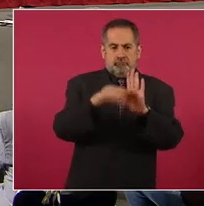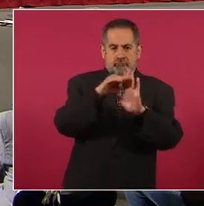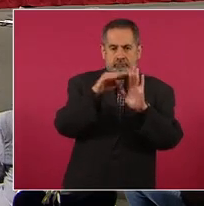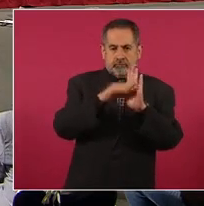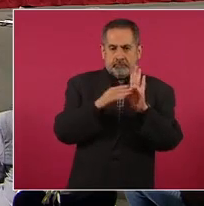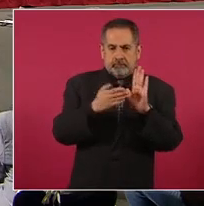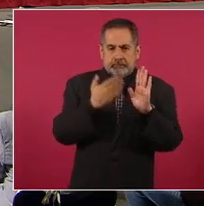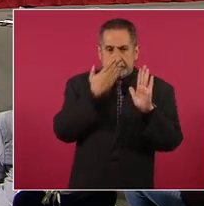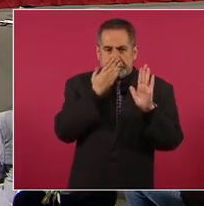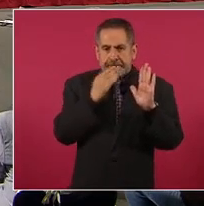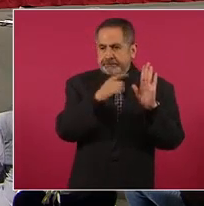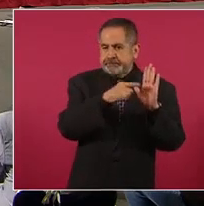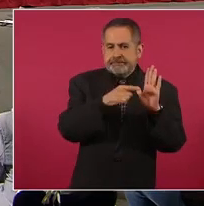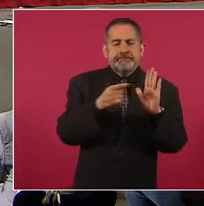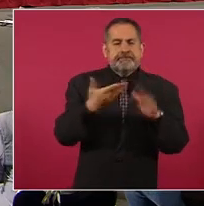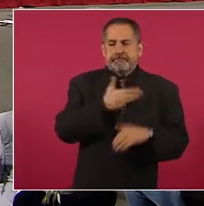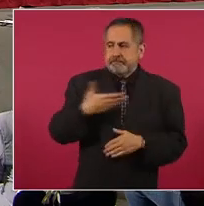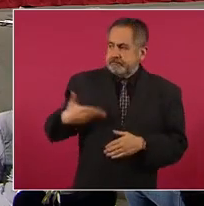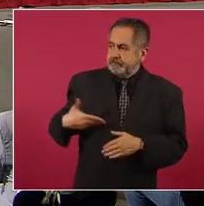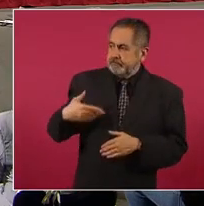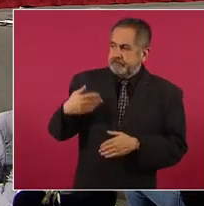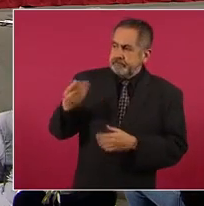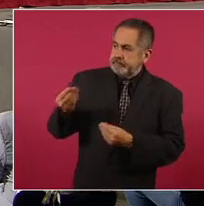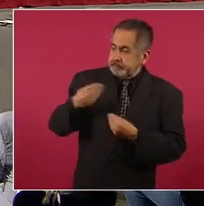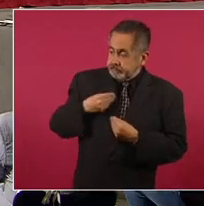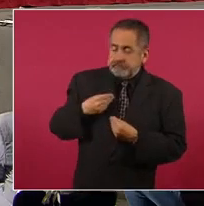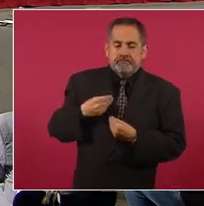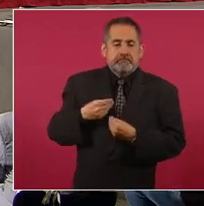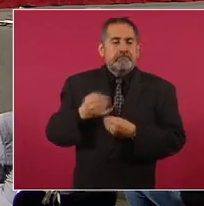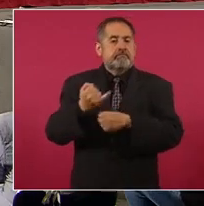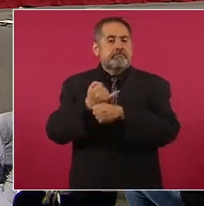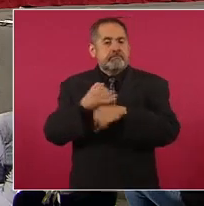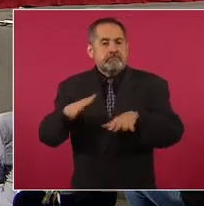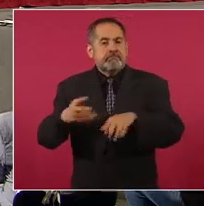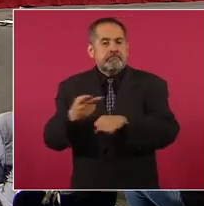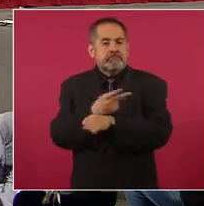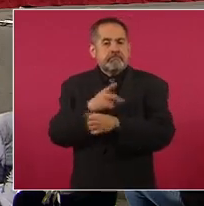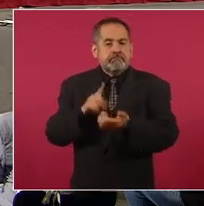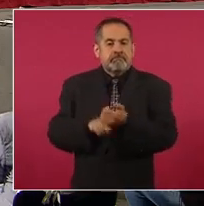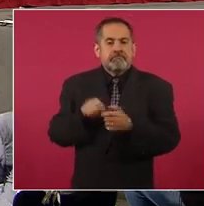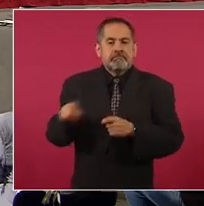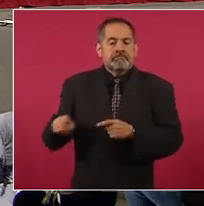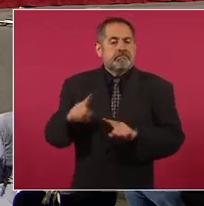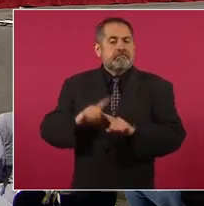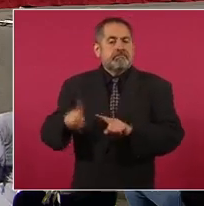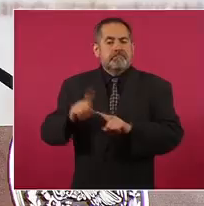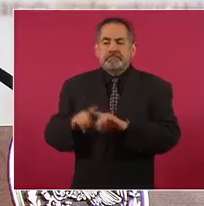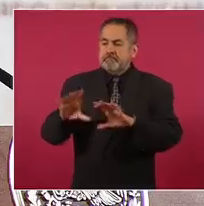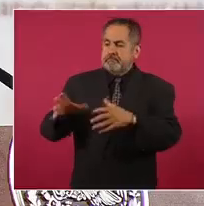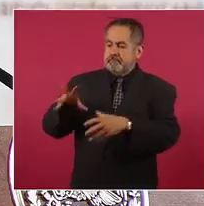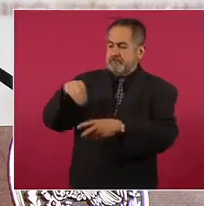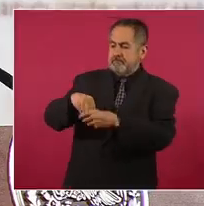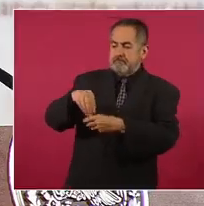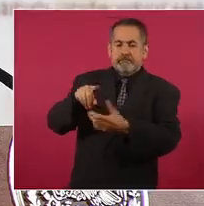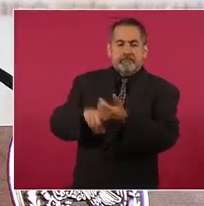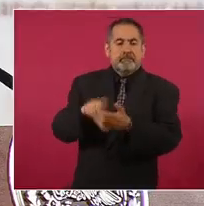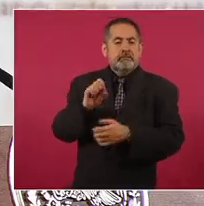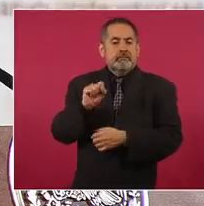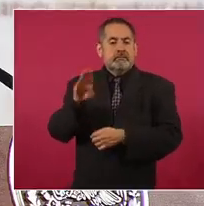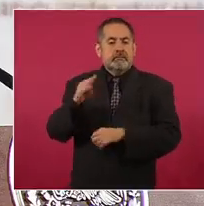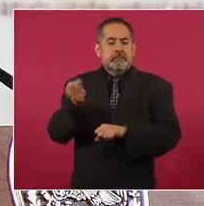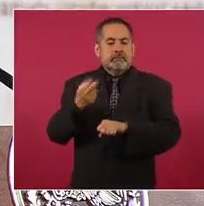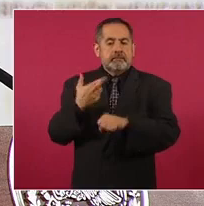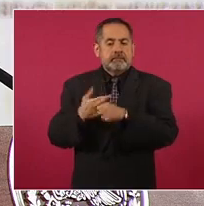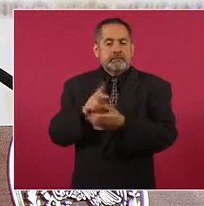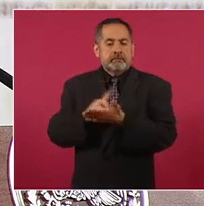solicitud, maestro y el presidente de la República, del informe de actividades que desarrollan las distintas áreas de la Subsecretaría de Derechos